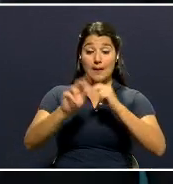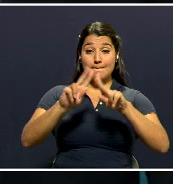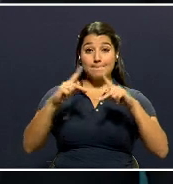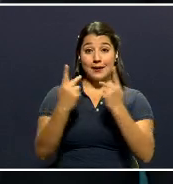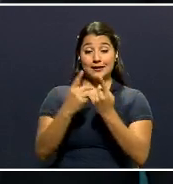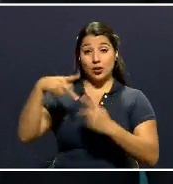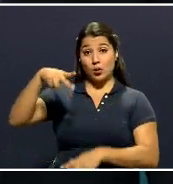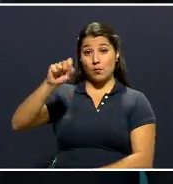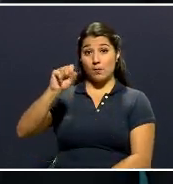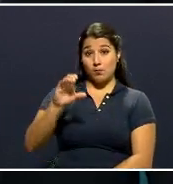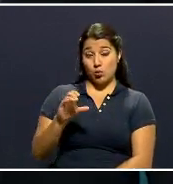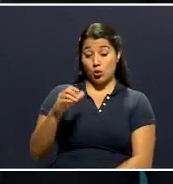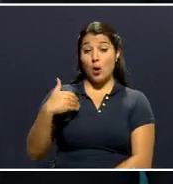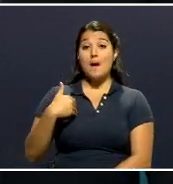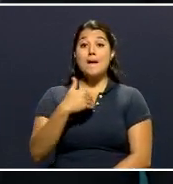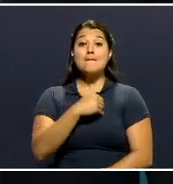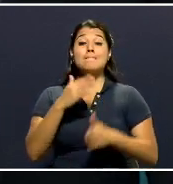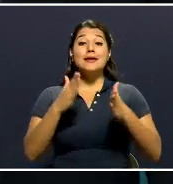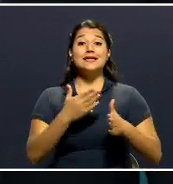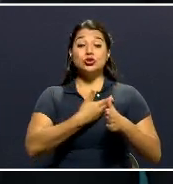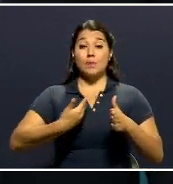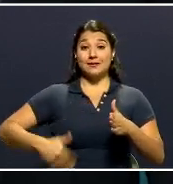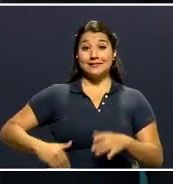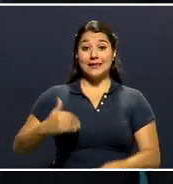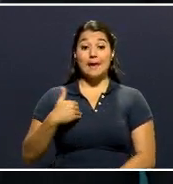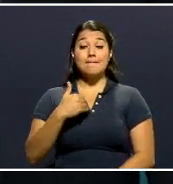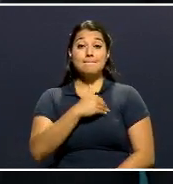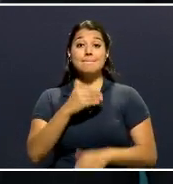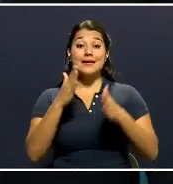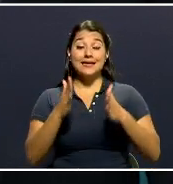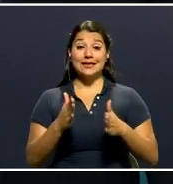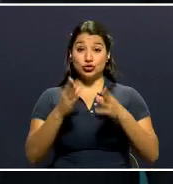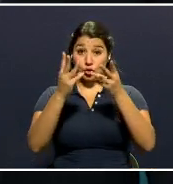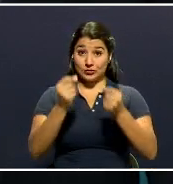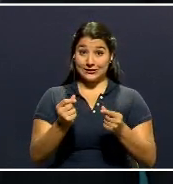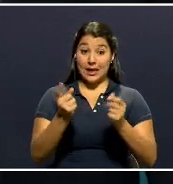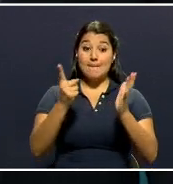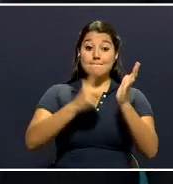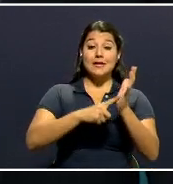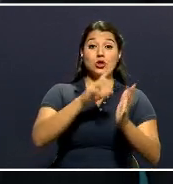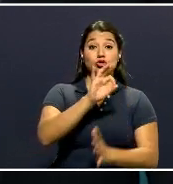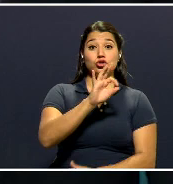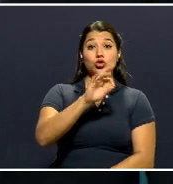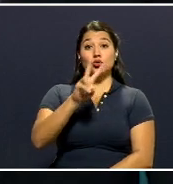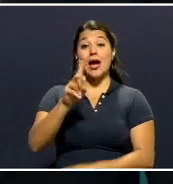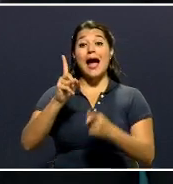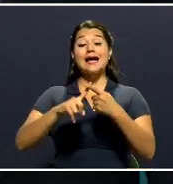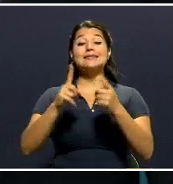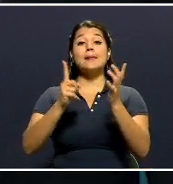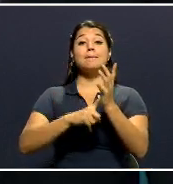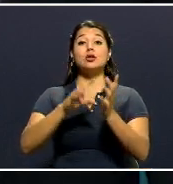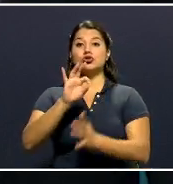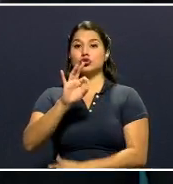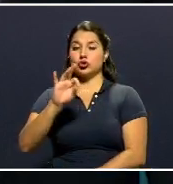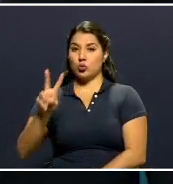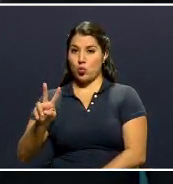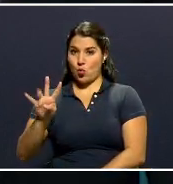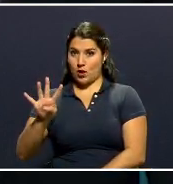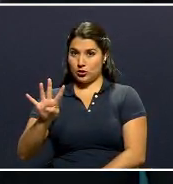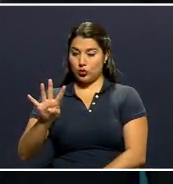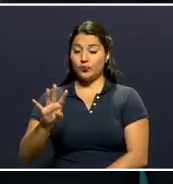Cristiana, ministro de la Presidencia, ministro de Hacienda entre 1992 y